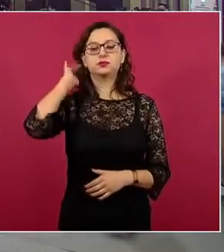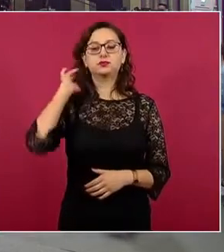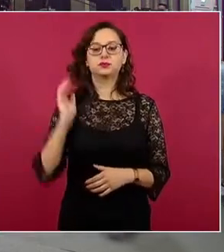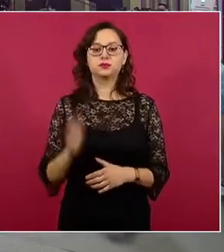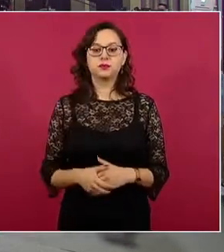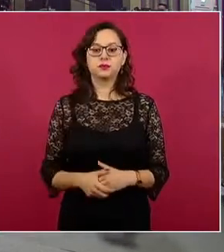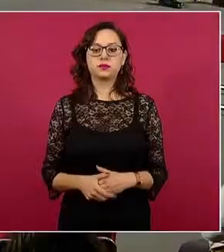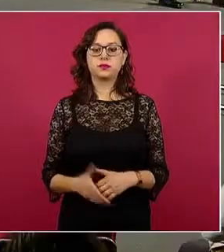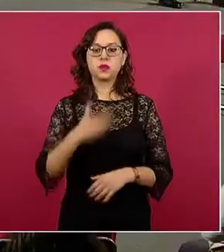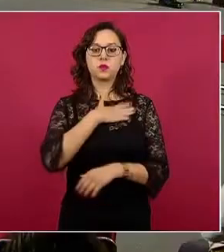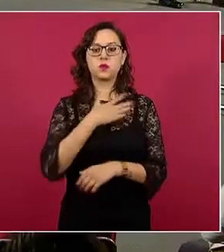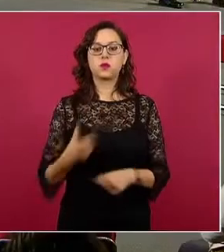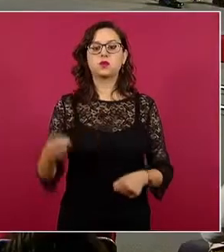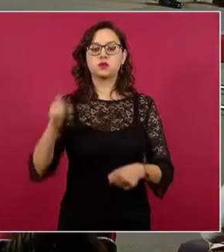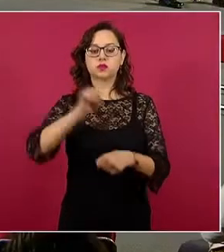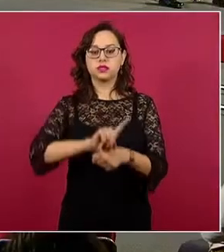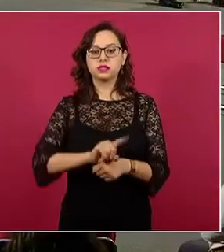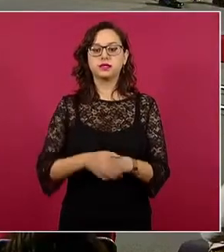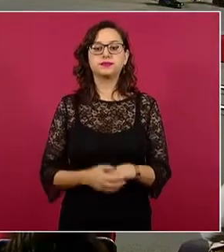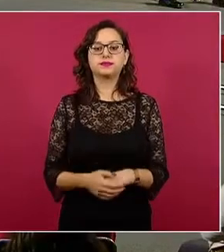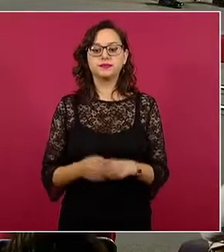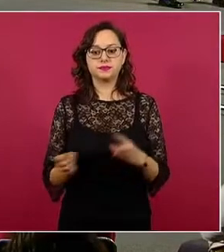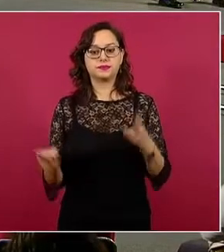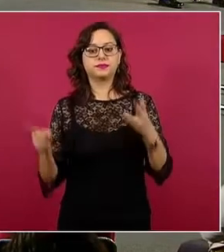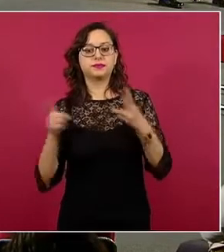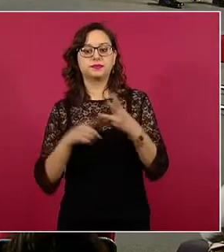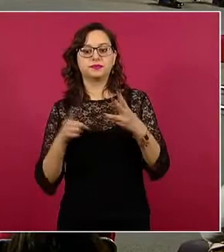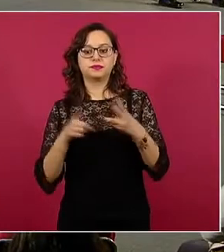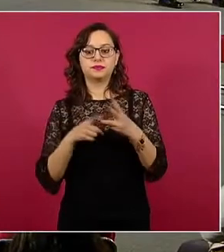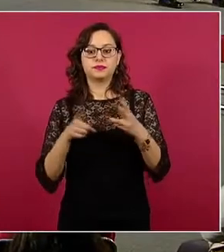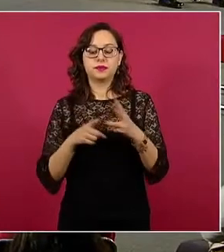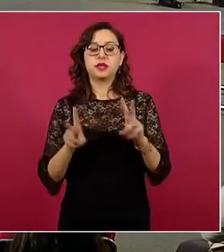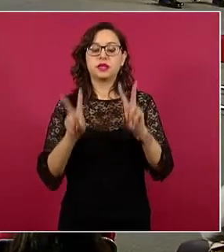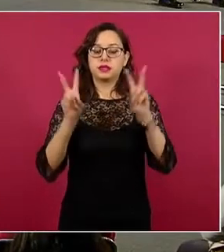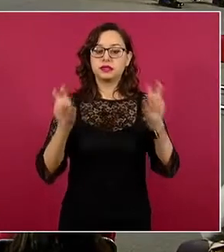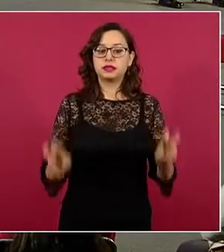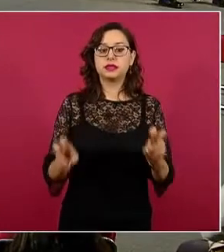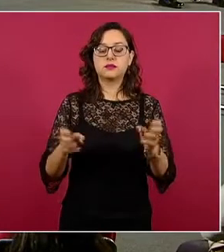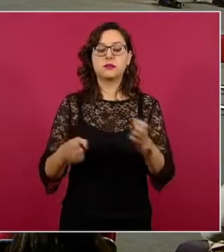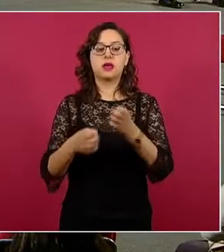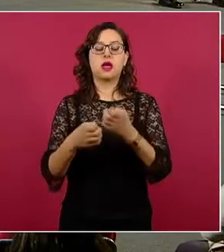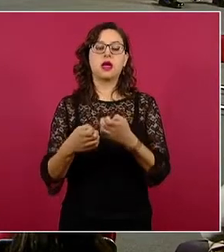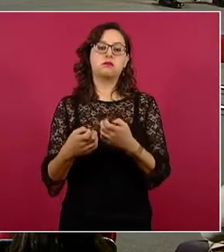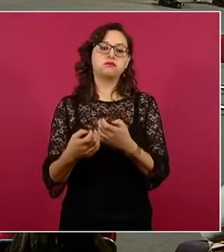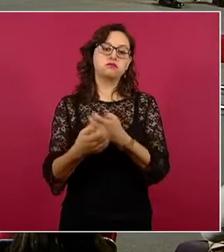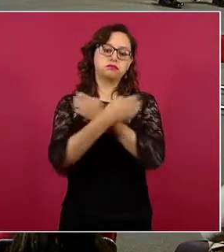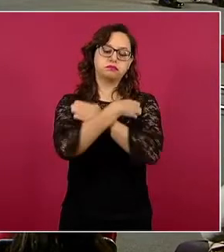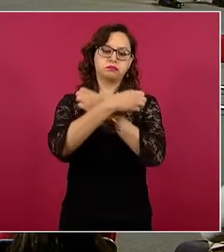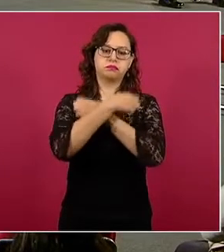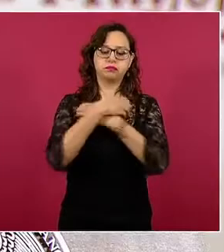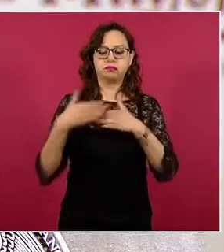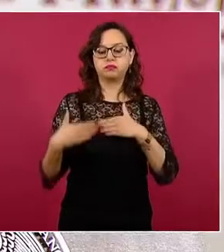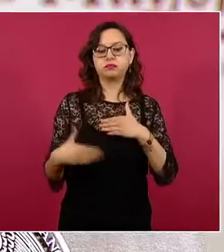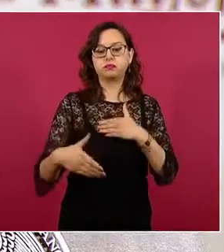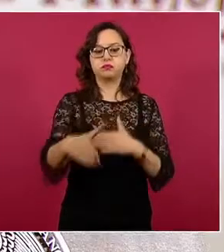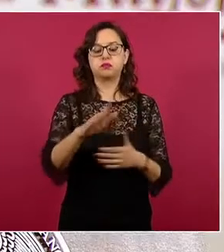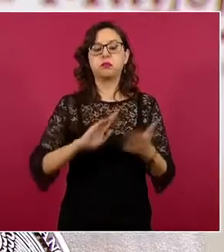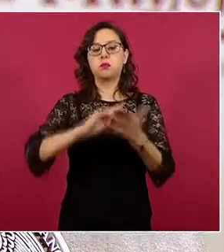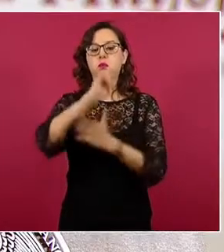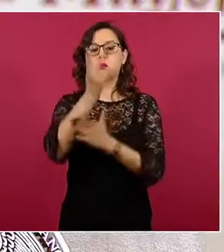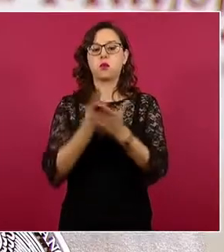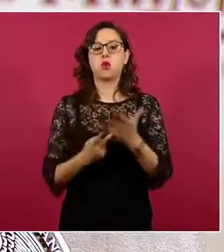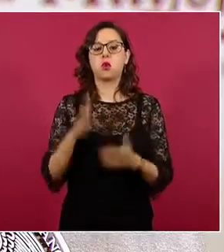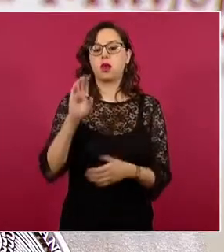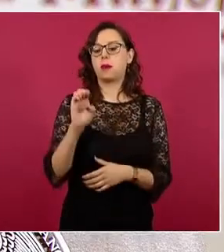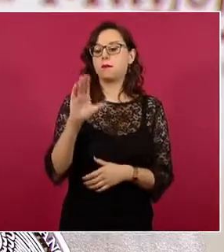Buenos días a todas y todos. El tercer eje de la política educativa del Gobierno de México es el programa de becas para el bienestar